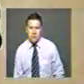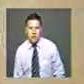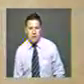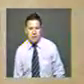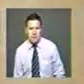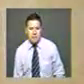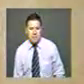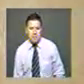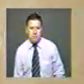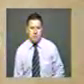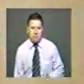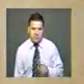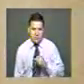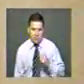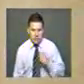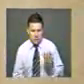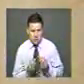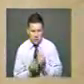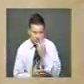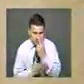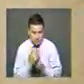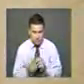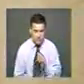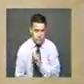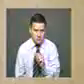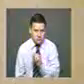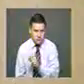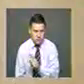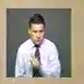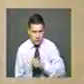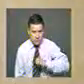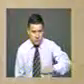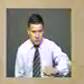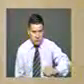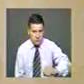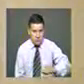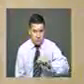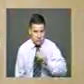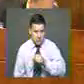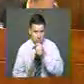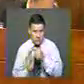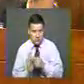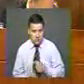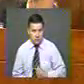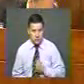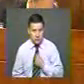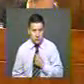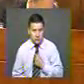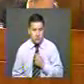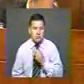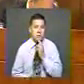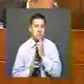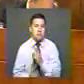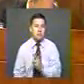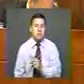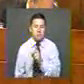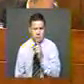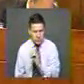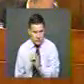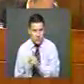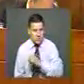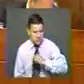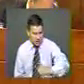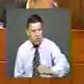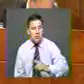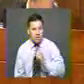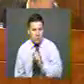¿Tienen los miembros de una pareja del mismo sexo el derecho a contraer matrimonio civil? La respuesta es sí.